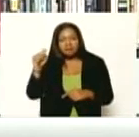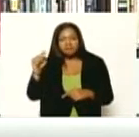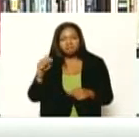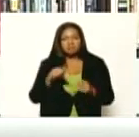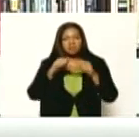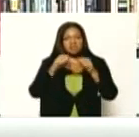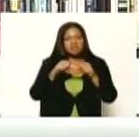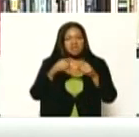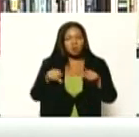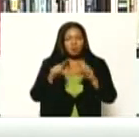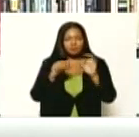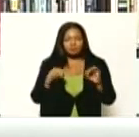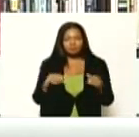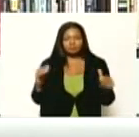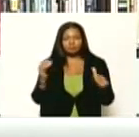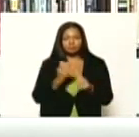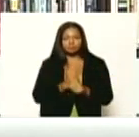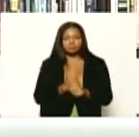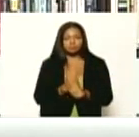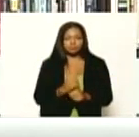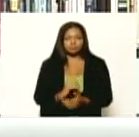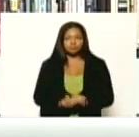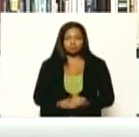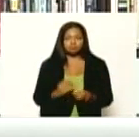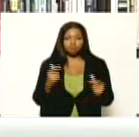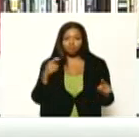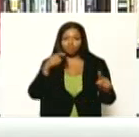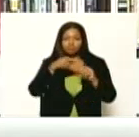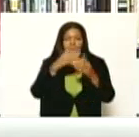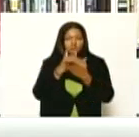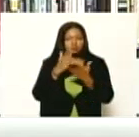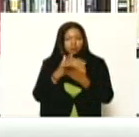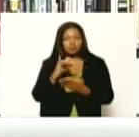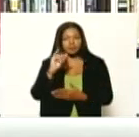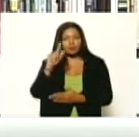incansables, pertinaces, acertados en el IBIT.